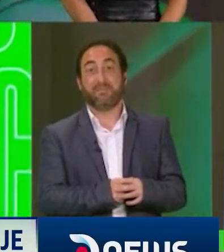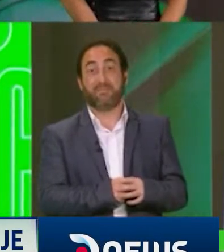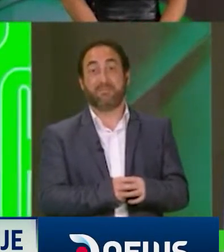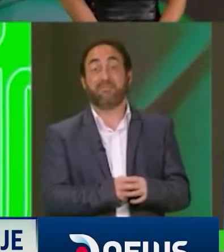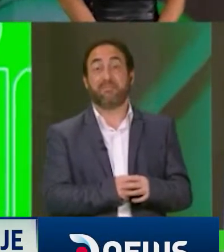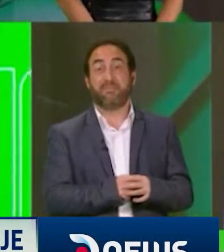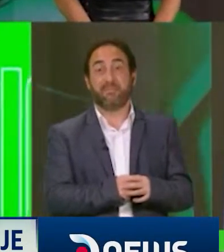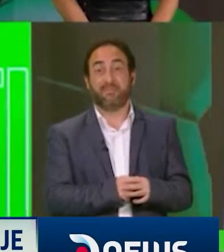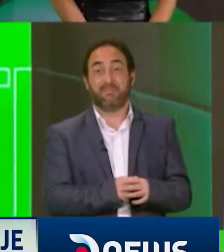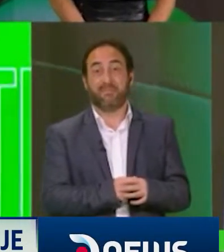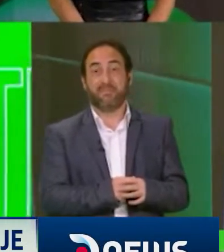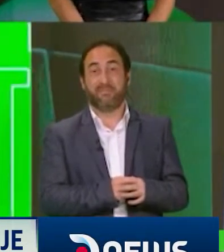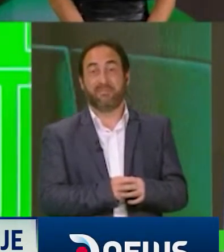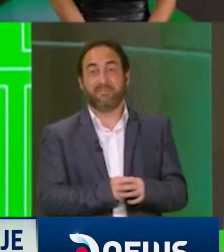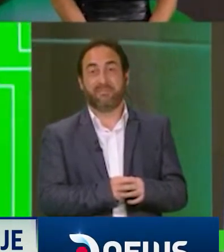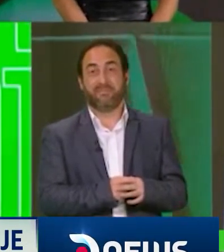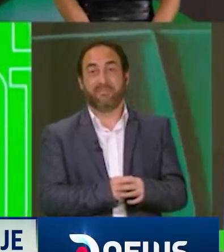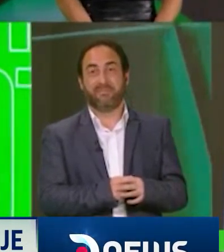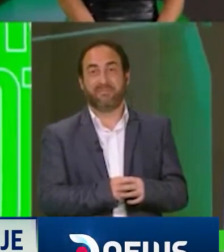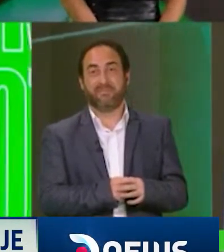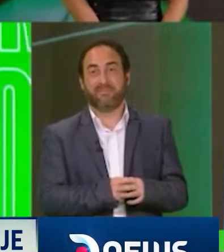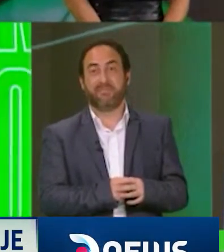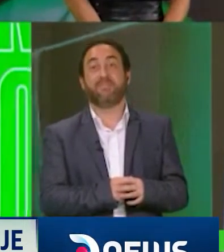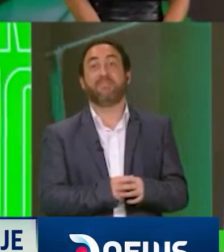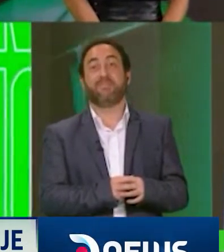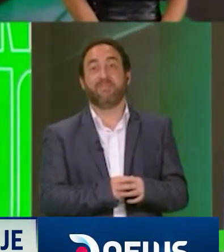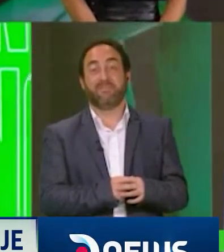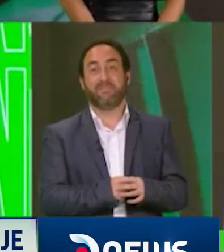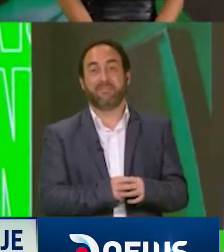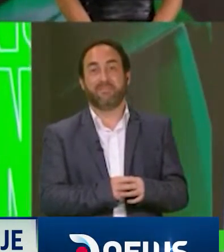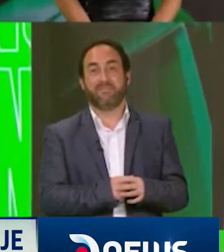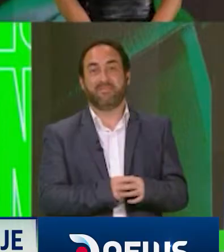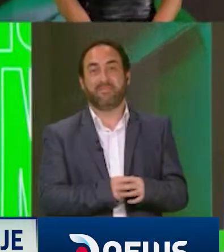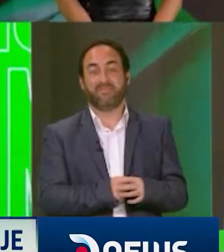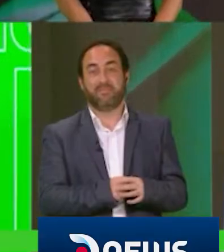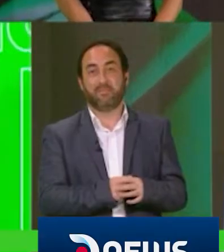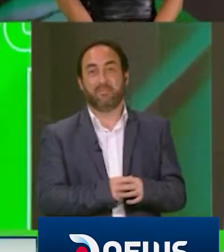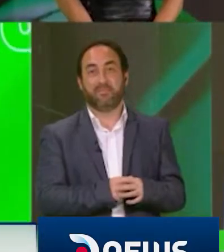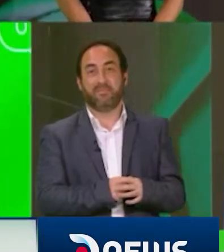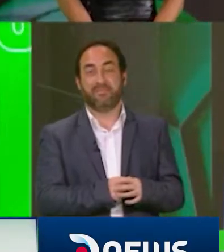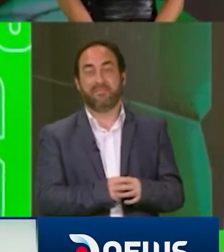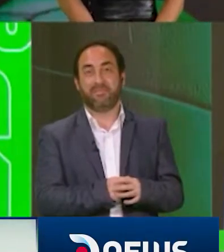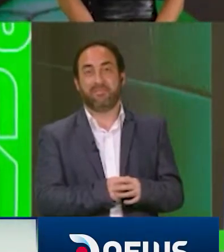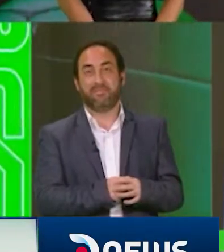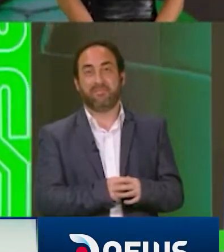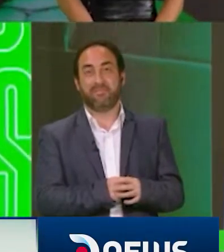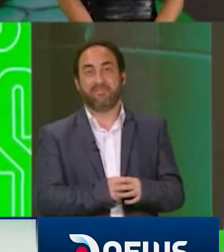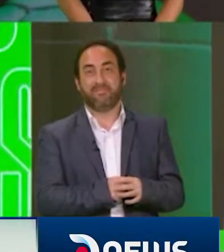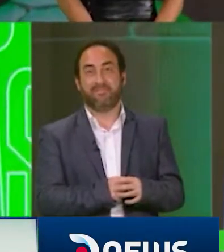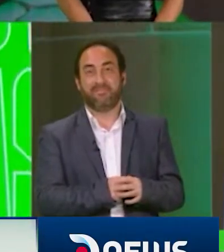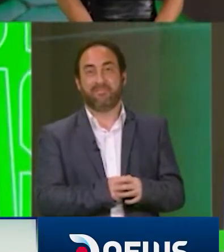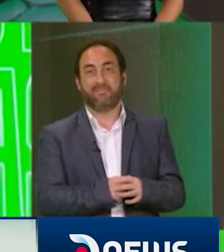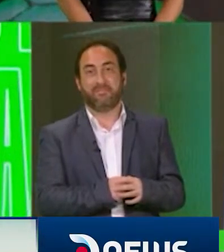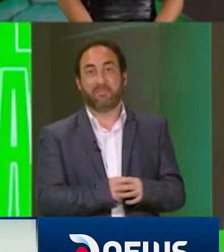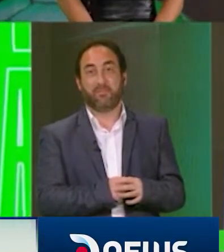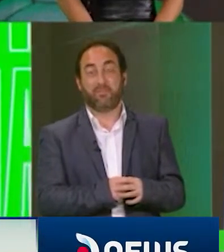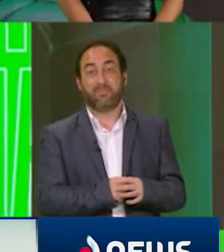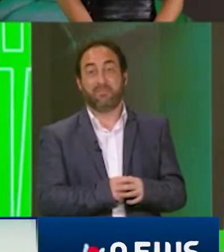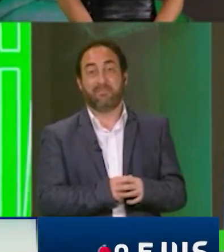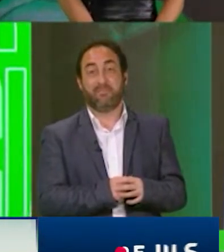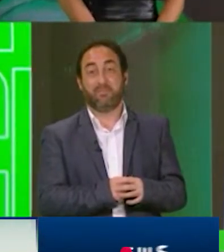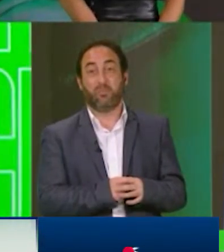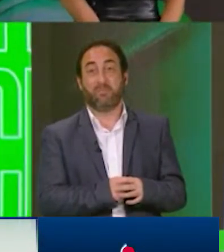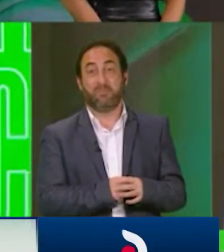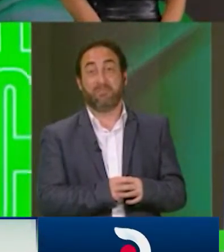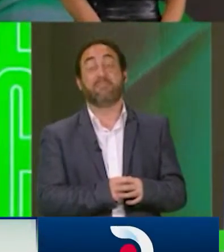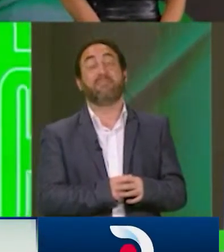mensaje de voz, le reiteré que le faltaba la cuarta, que es volver en algún momento a que él venga y juegue y